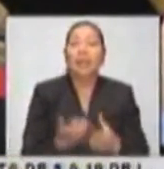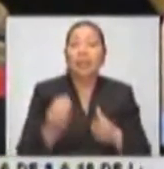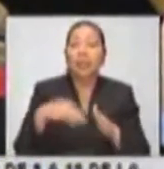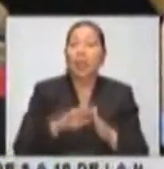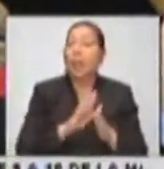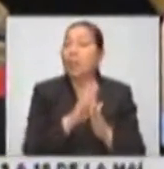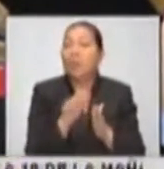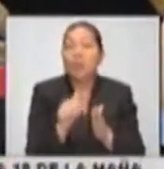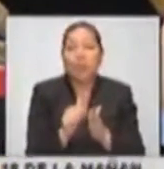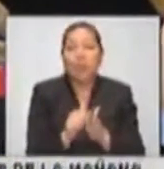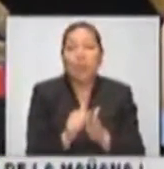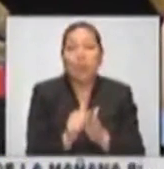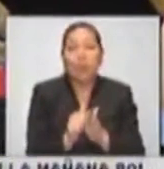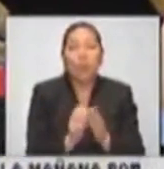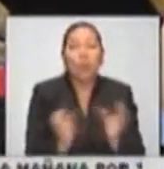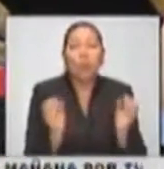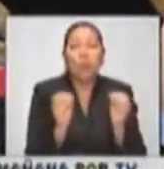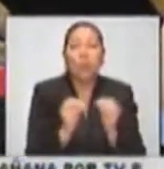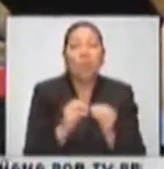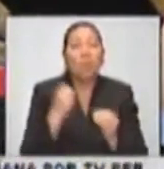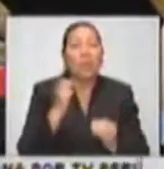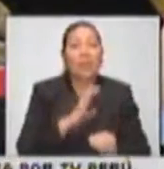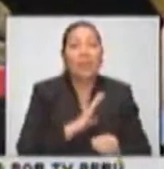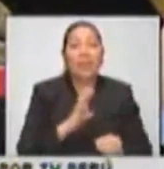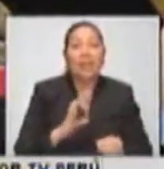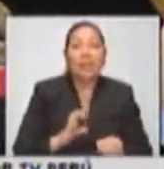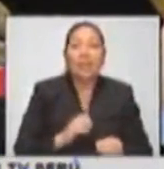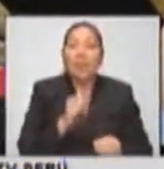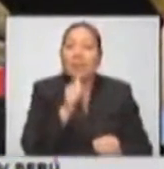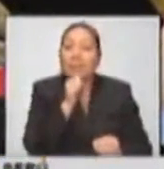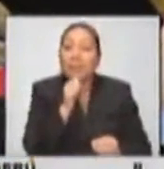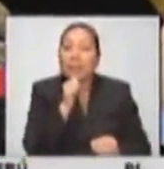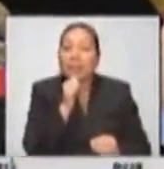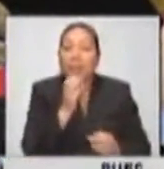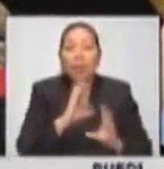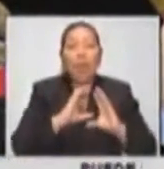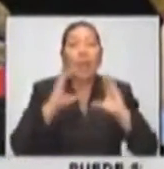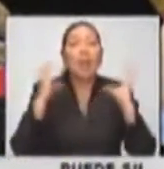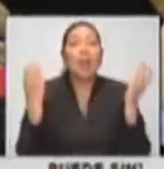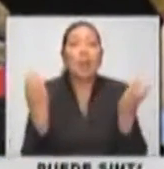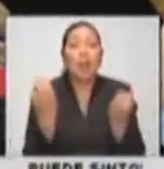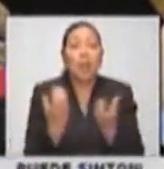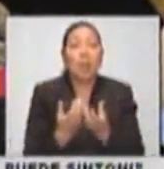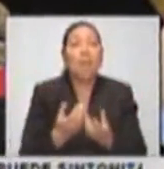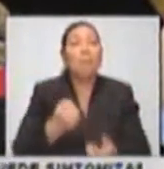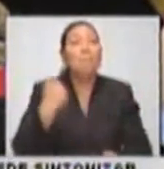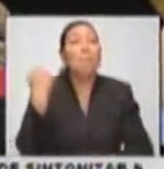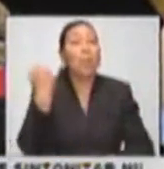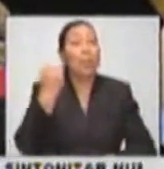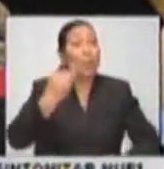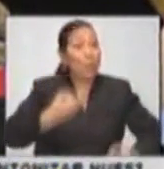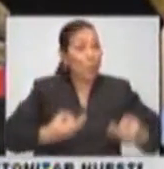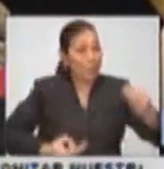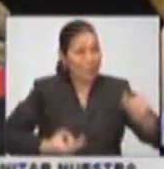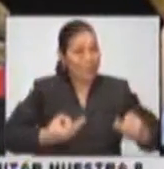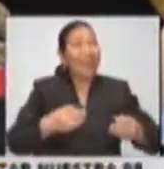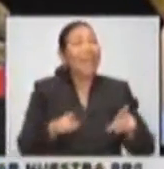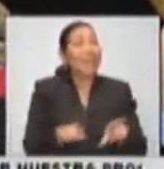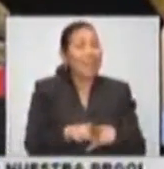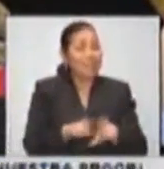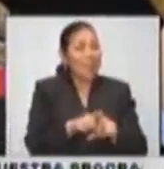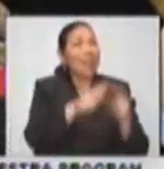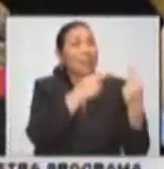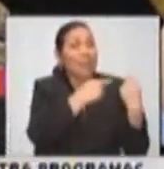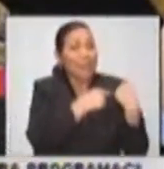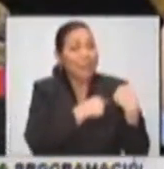involucrados todos, y ahí tenemos que estar todos, todos los poderes del Estado, el sector privado, el Congreso, el Poder Judicial, y